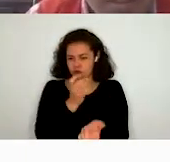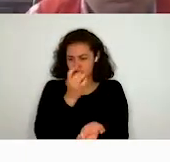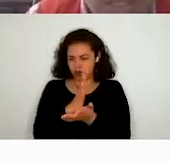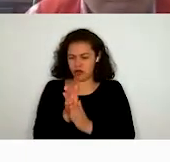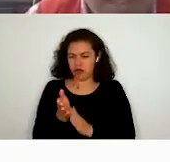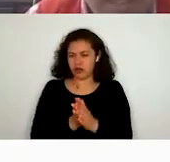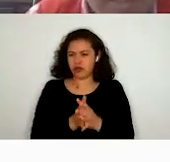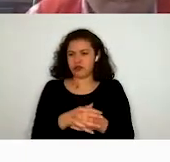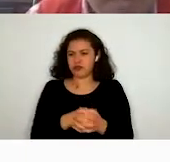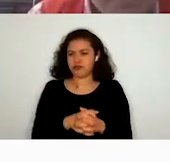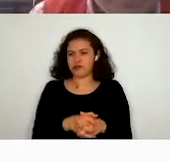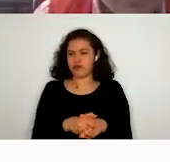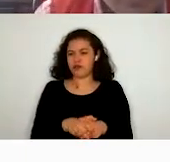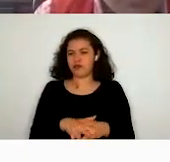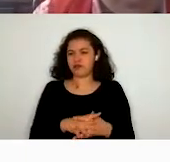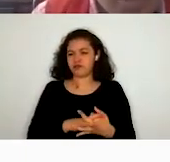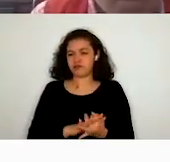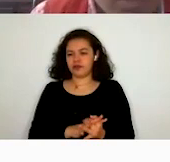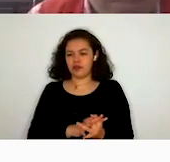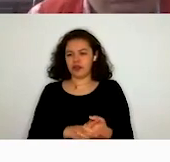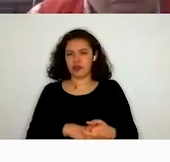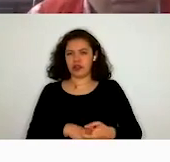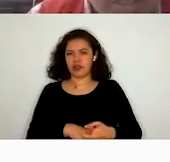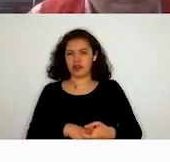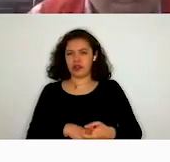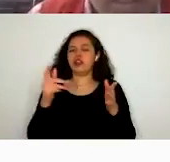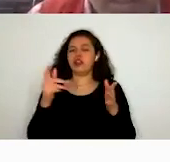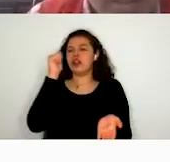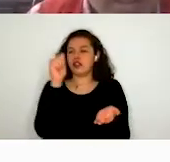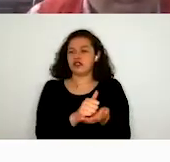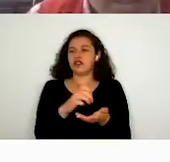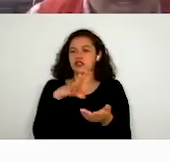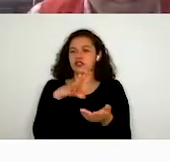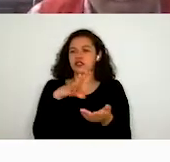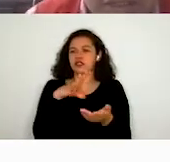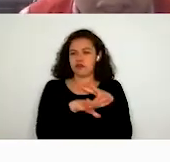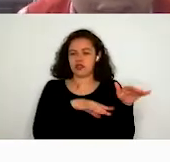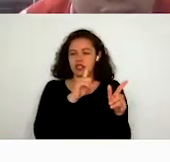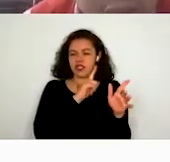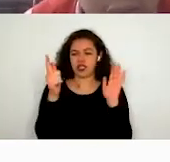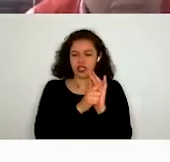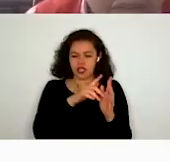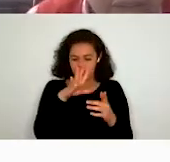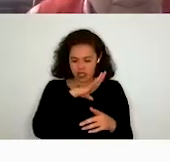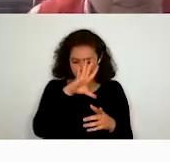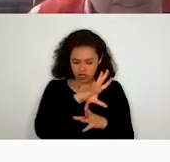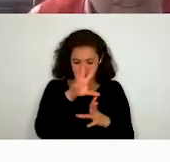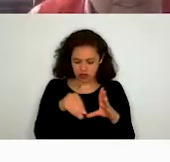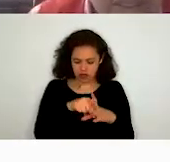Nuevamente, dentro del acta y con fundamento en la Ley de Gestión Integral de Riesgos y Protección